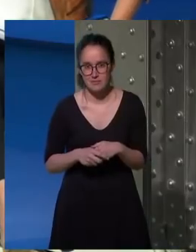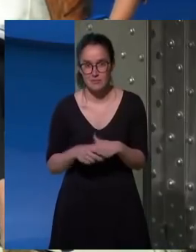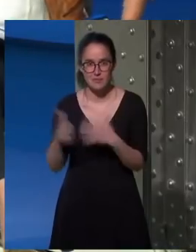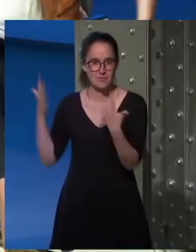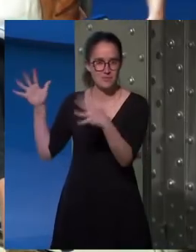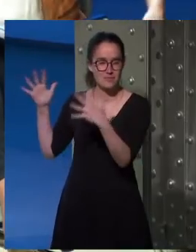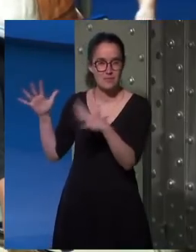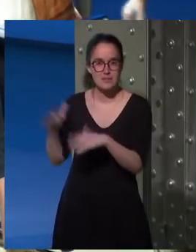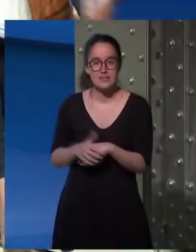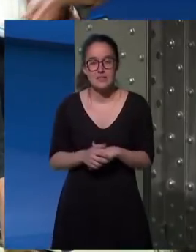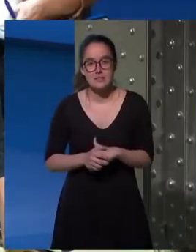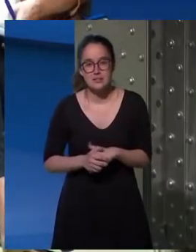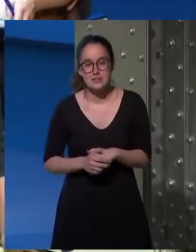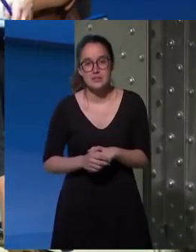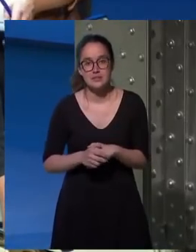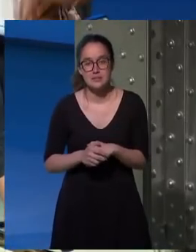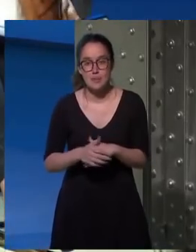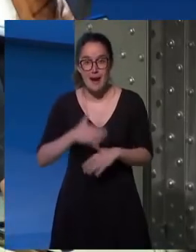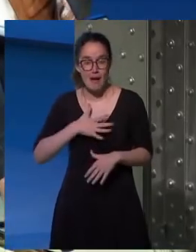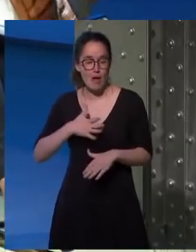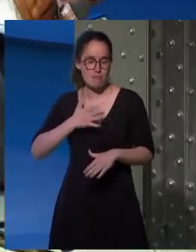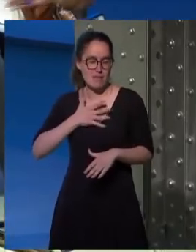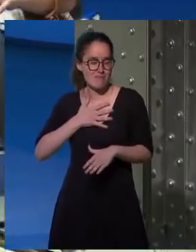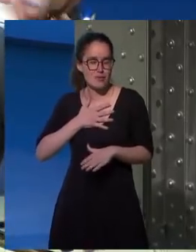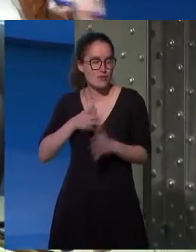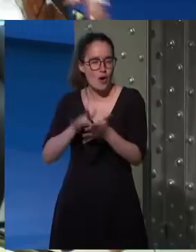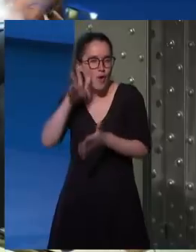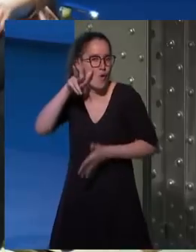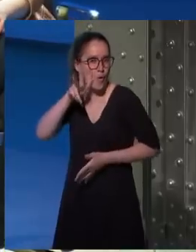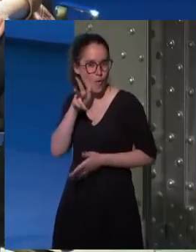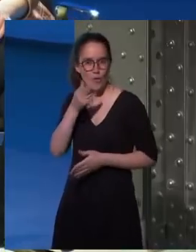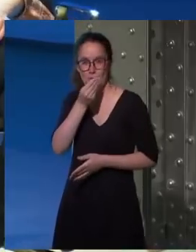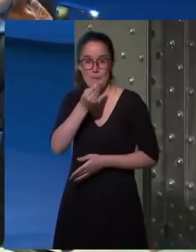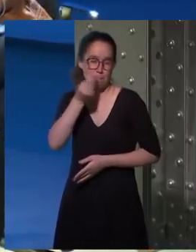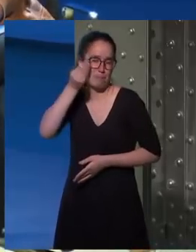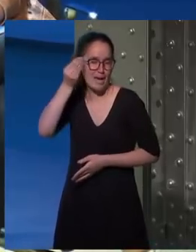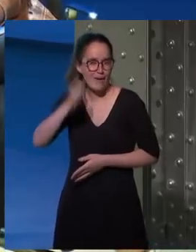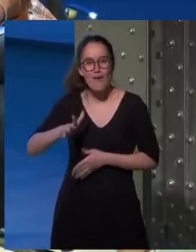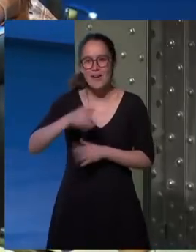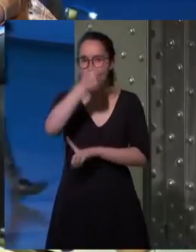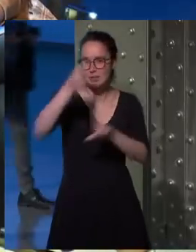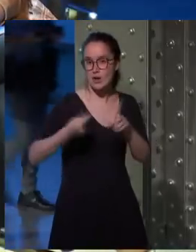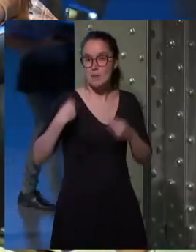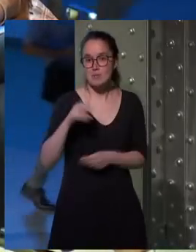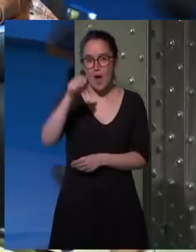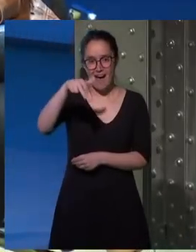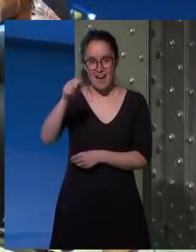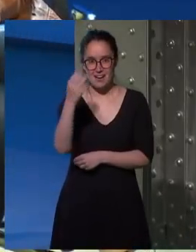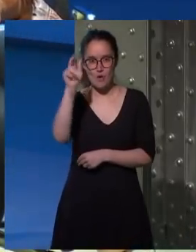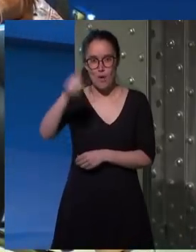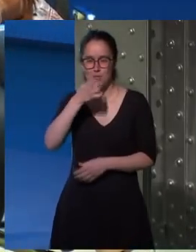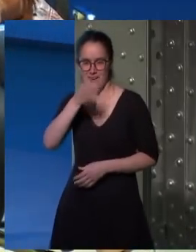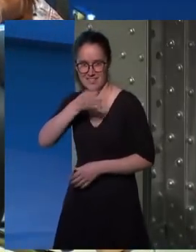Pero evidentemente para mí fue un lujo poder contar con una de nuestras mejores ilustradoras como es Ana Juan. Ana, buenas